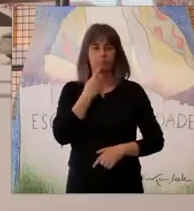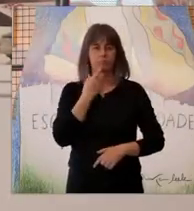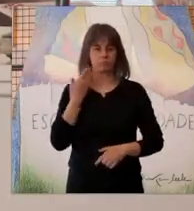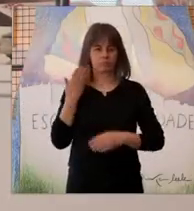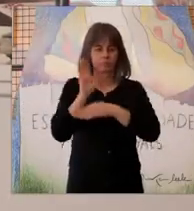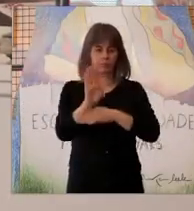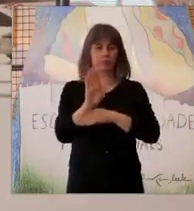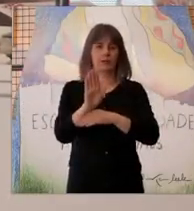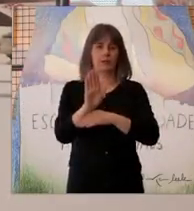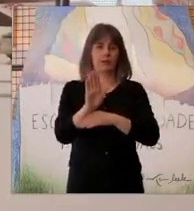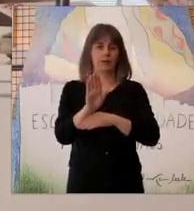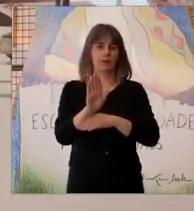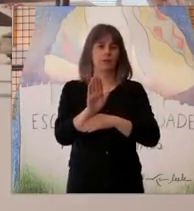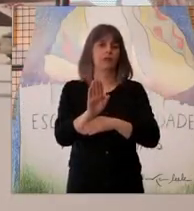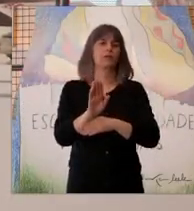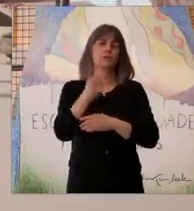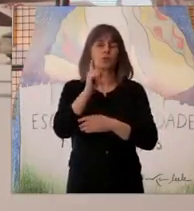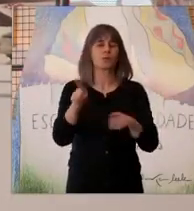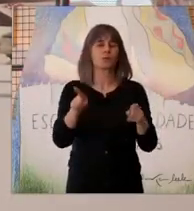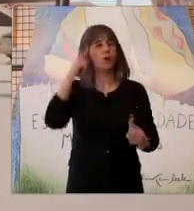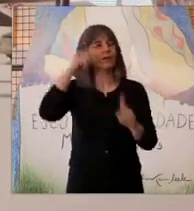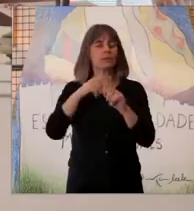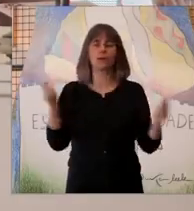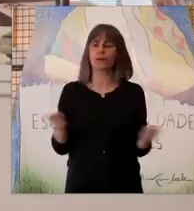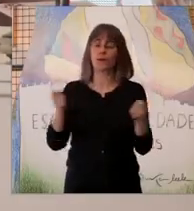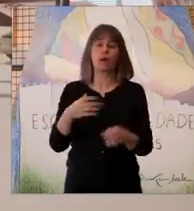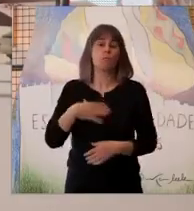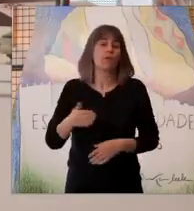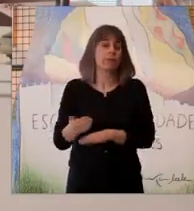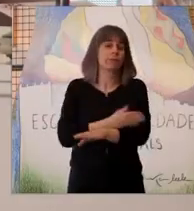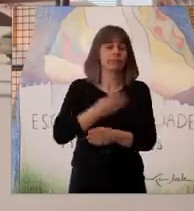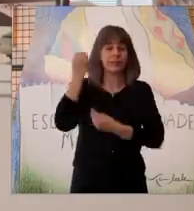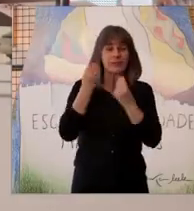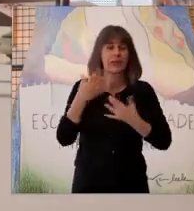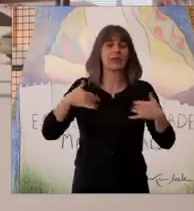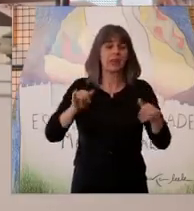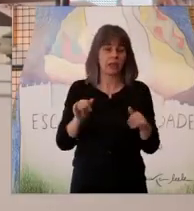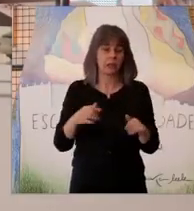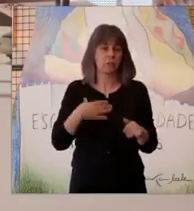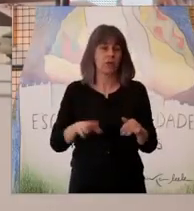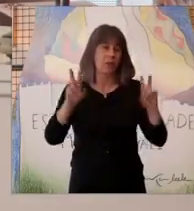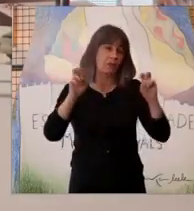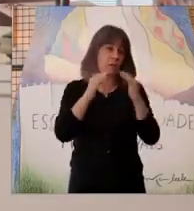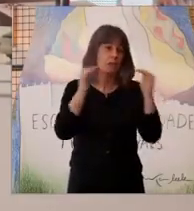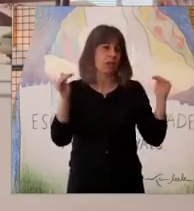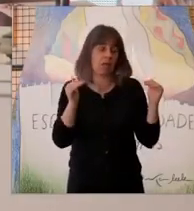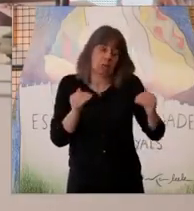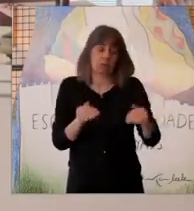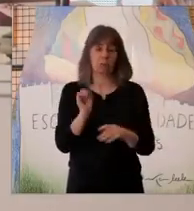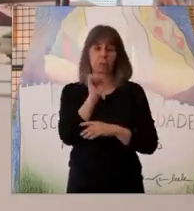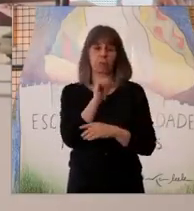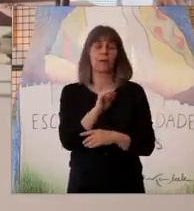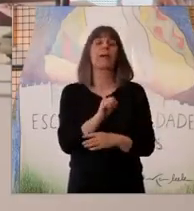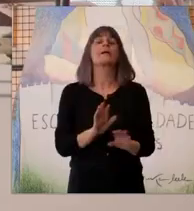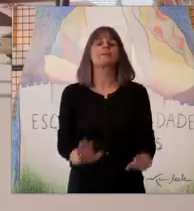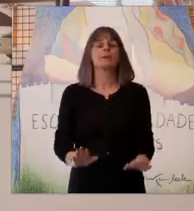a veces de Cara a la galería Yo no digo que probablemente ni lo han pensado o si han pensado lo de la paridad Pero creo que es importante que precisamente